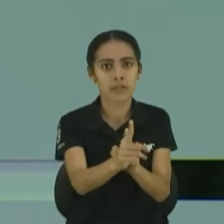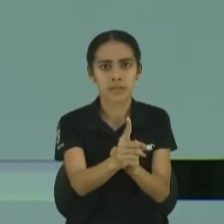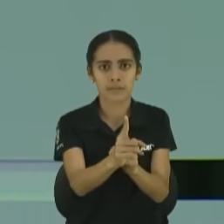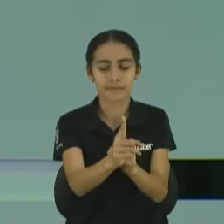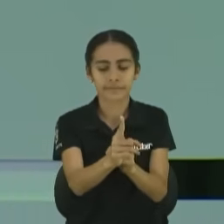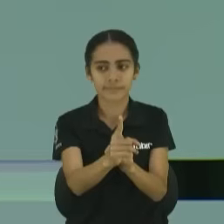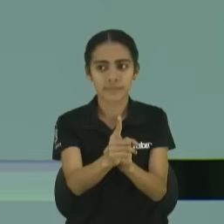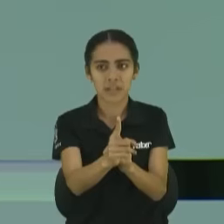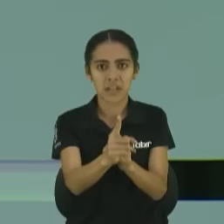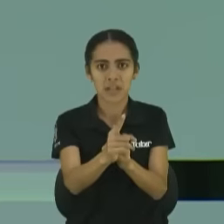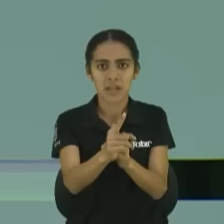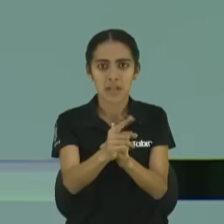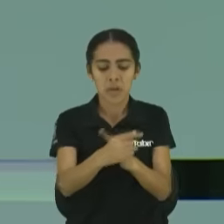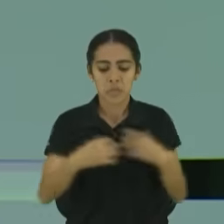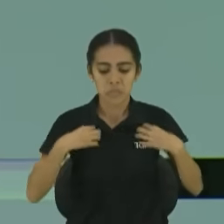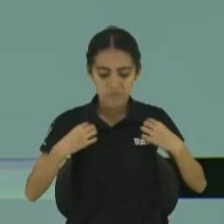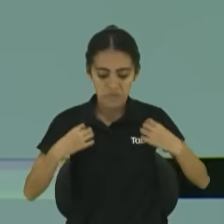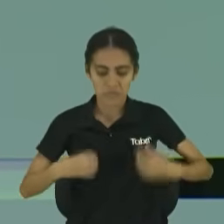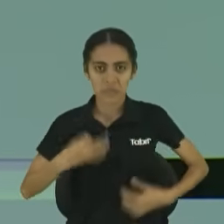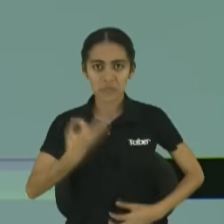Seguimos a Dios portando un uniforme.